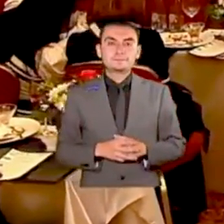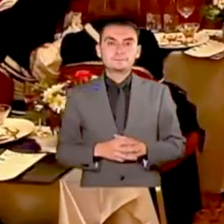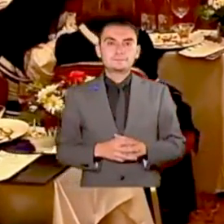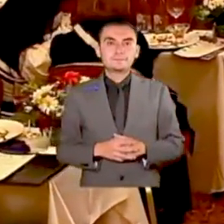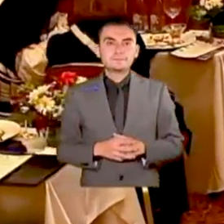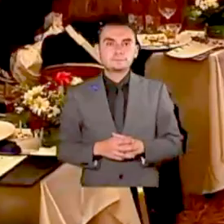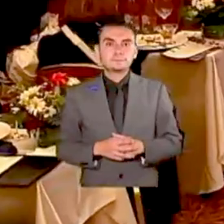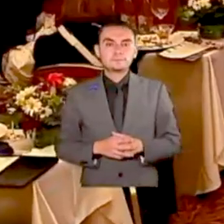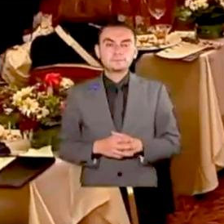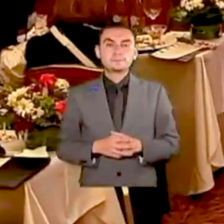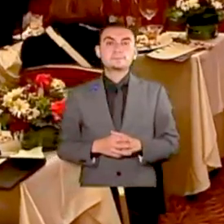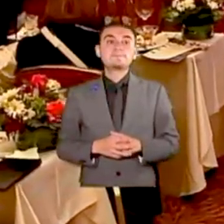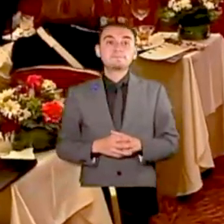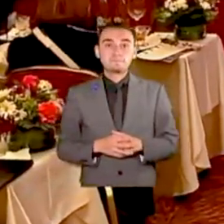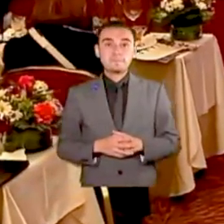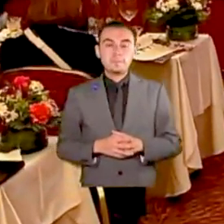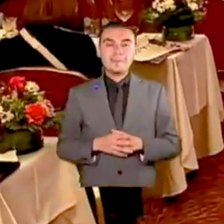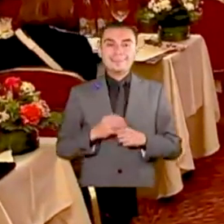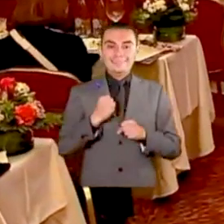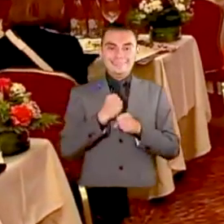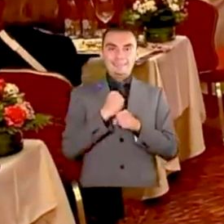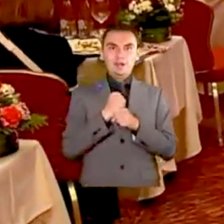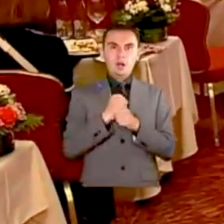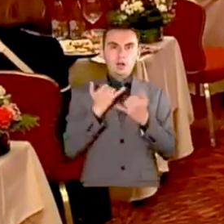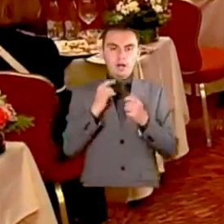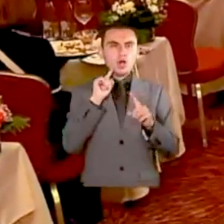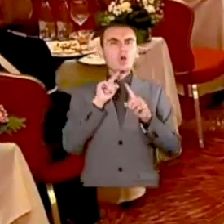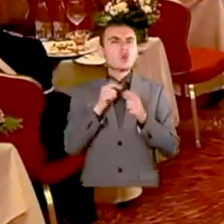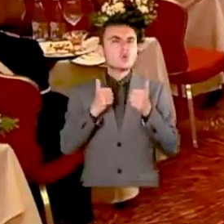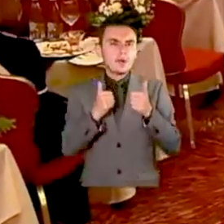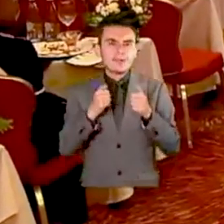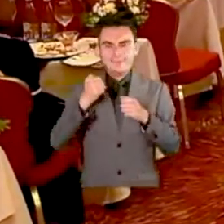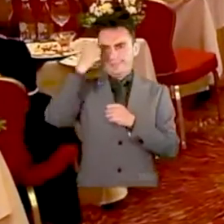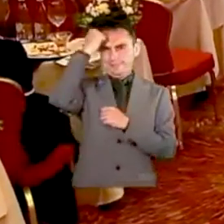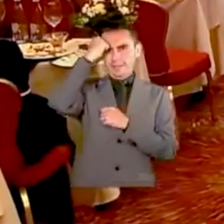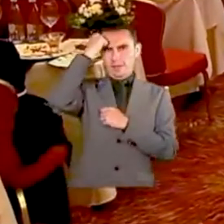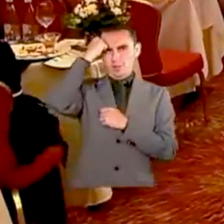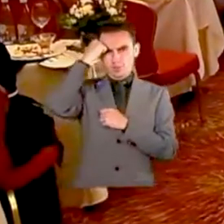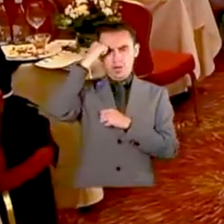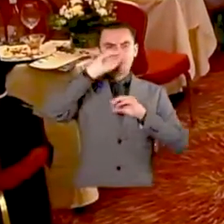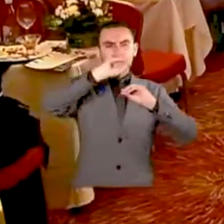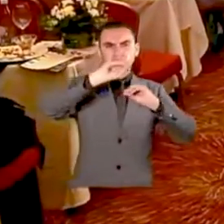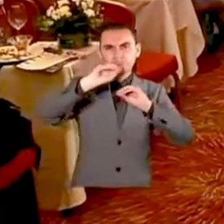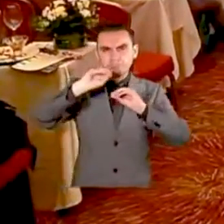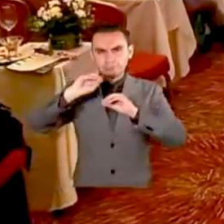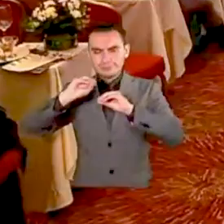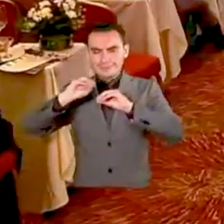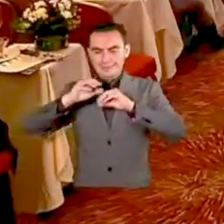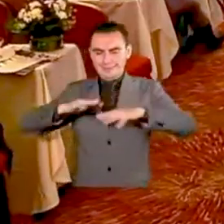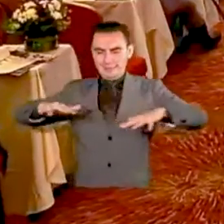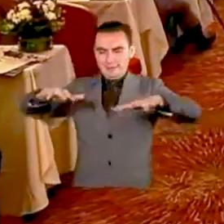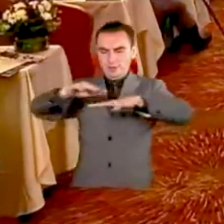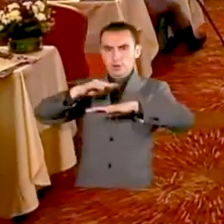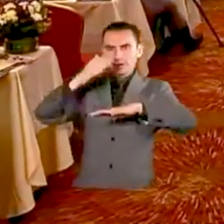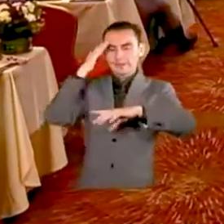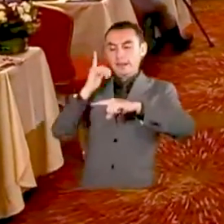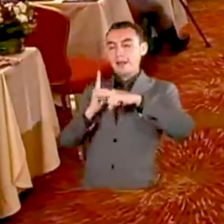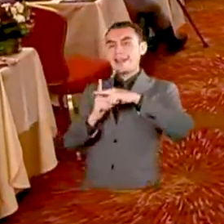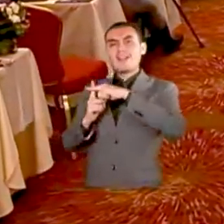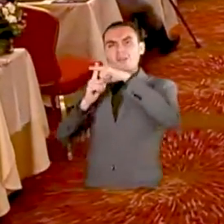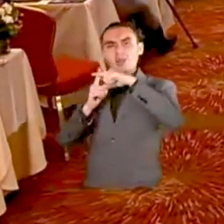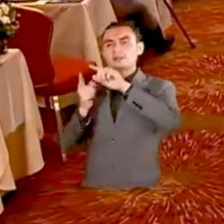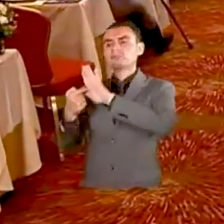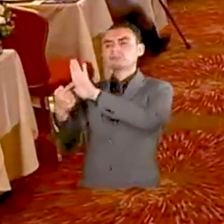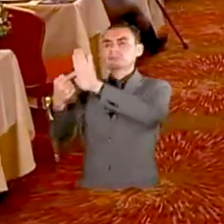El trabajo nuestro se ha centrado sobre todo en la pedagogía, en el territorio, en la visibilización de la Procuraduría y